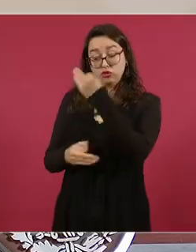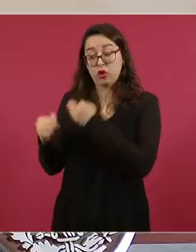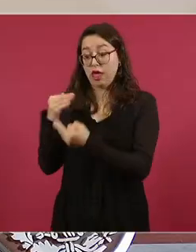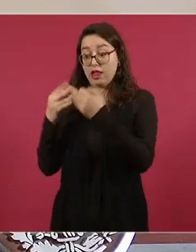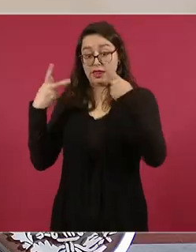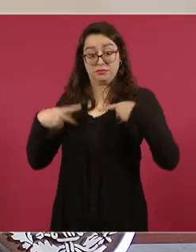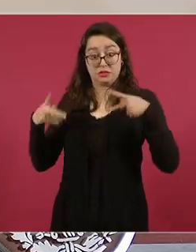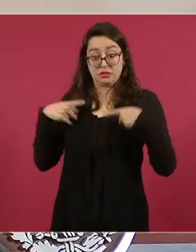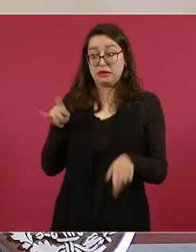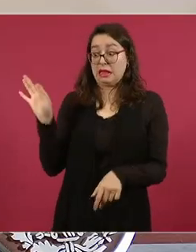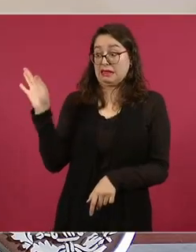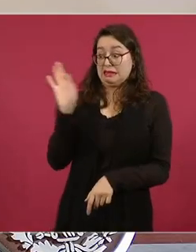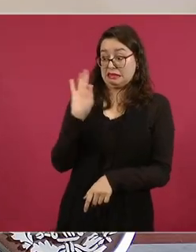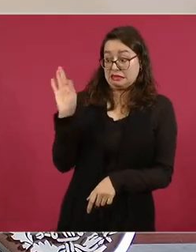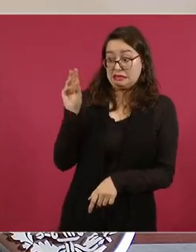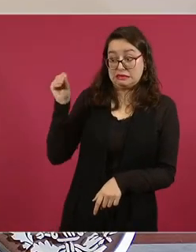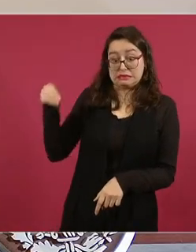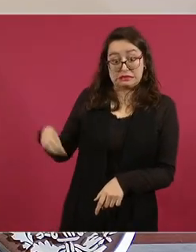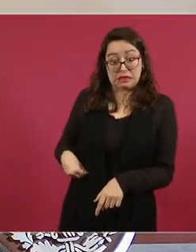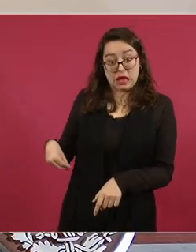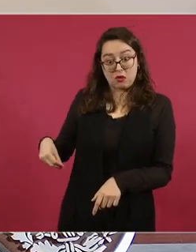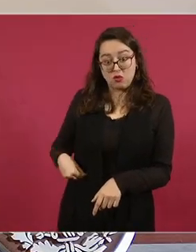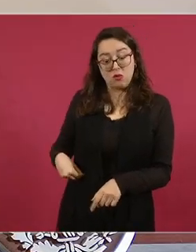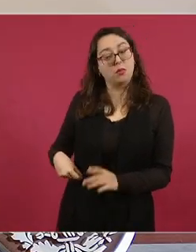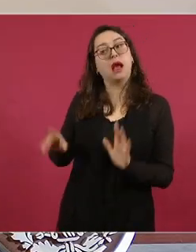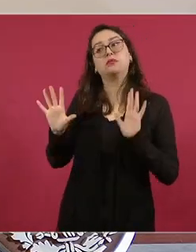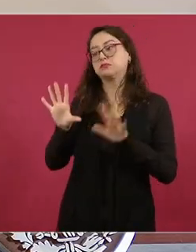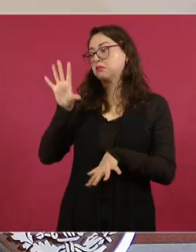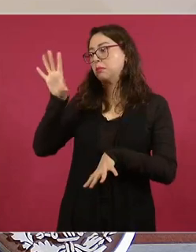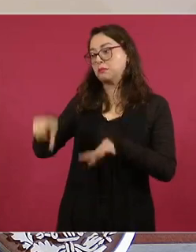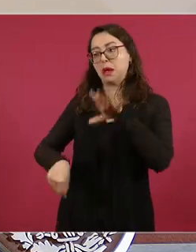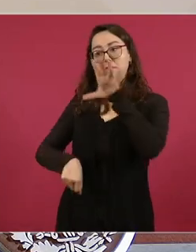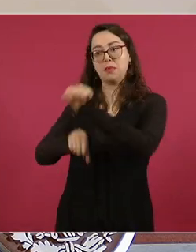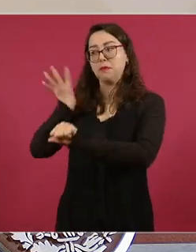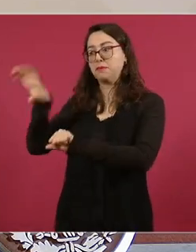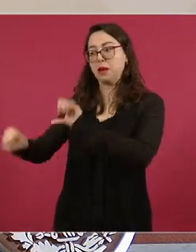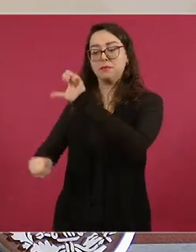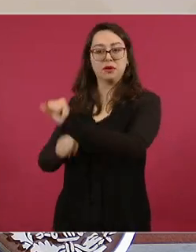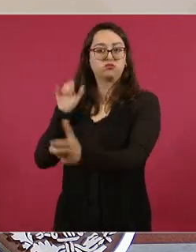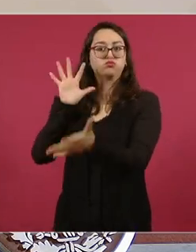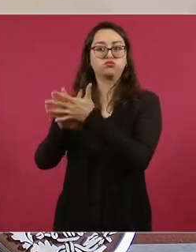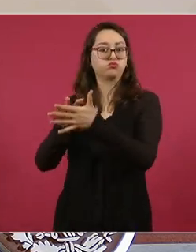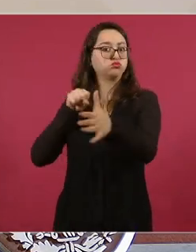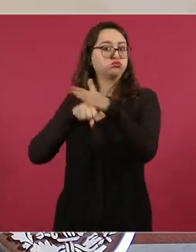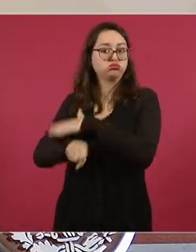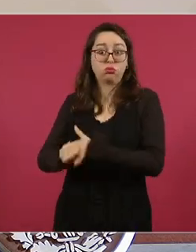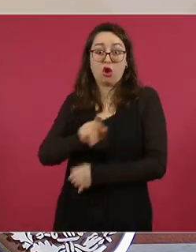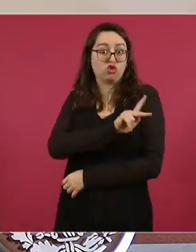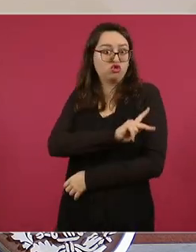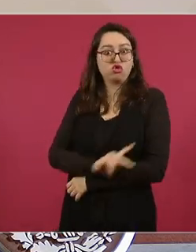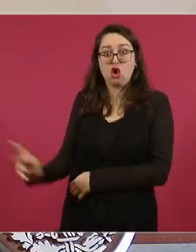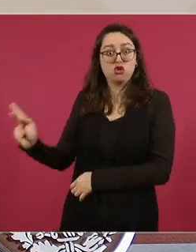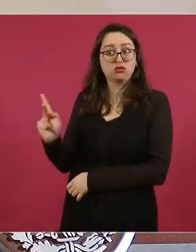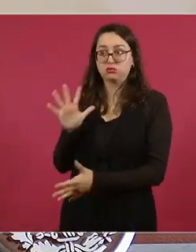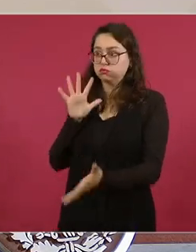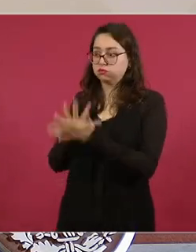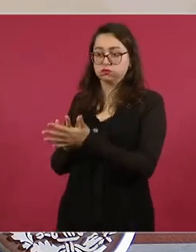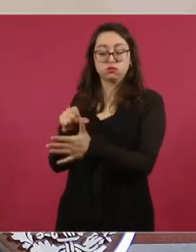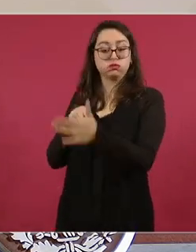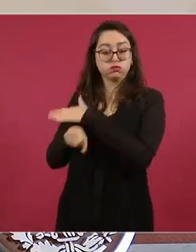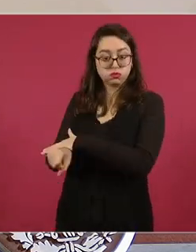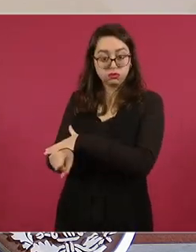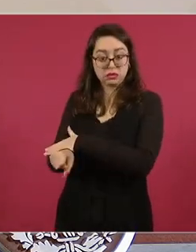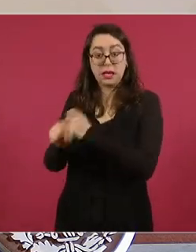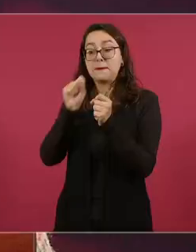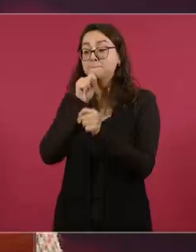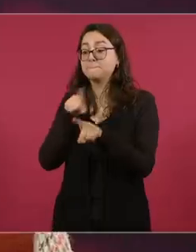del reclusorio estatal y se ha conseguido, en conjunto con